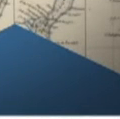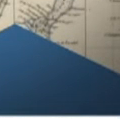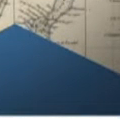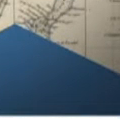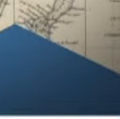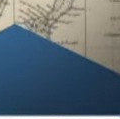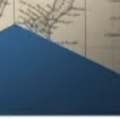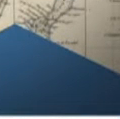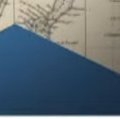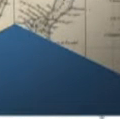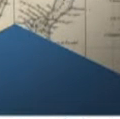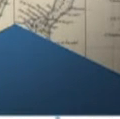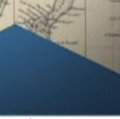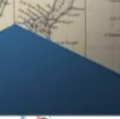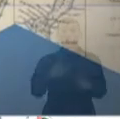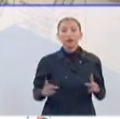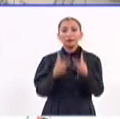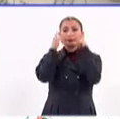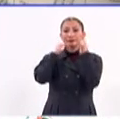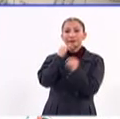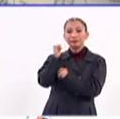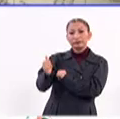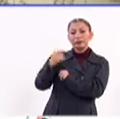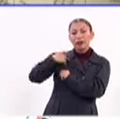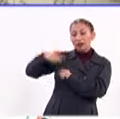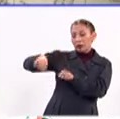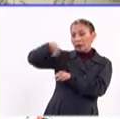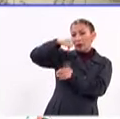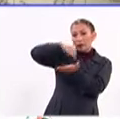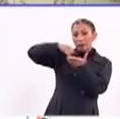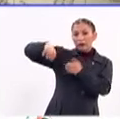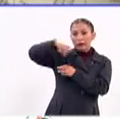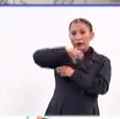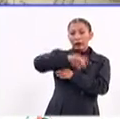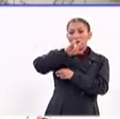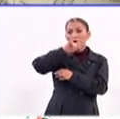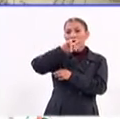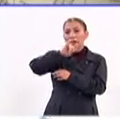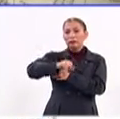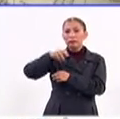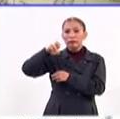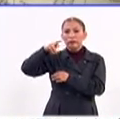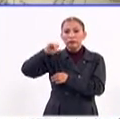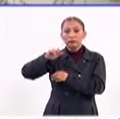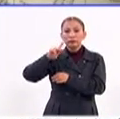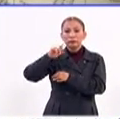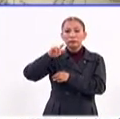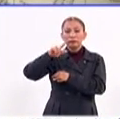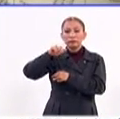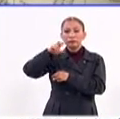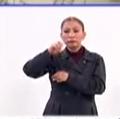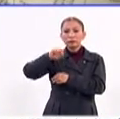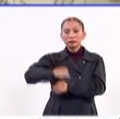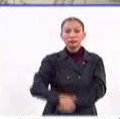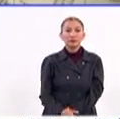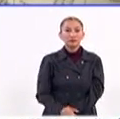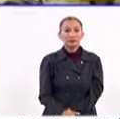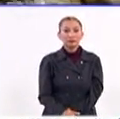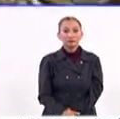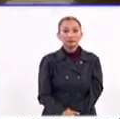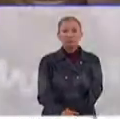En 1899, España vende a Alemania los archipiélagos de las Carolinas, Marianas y Palaos.